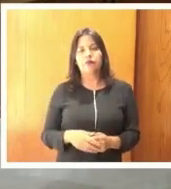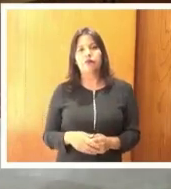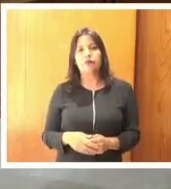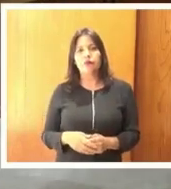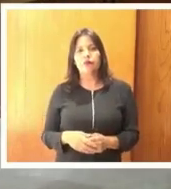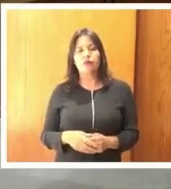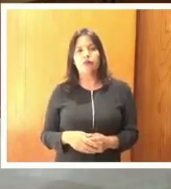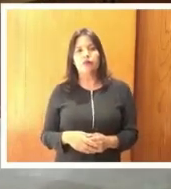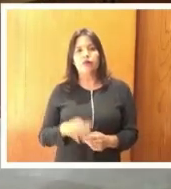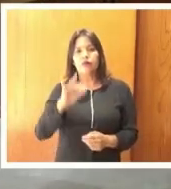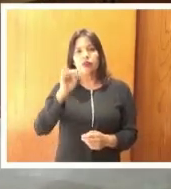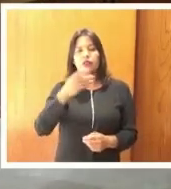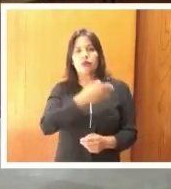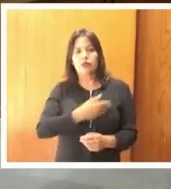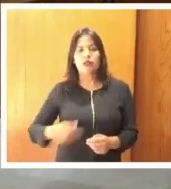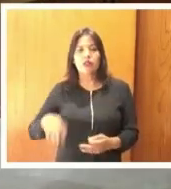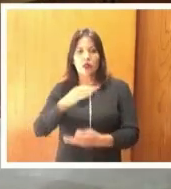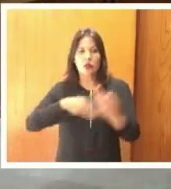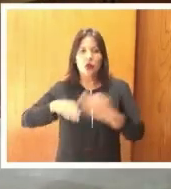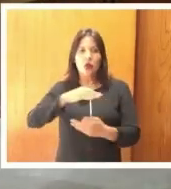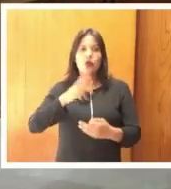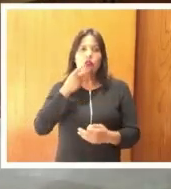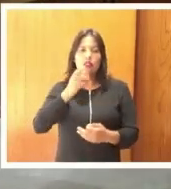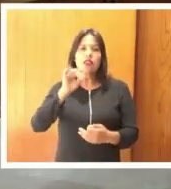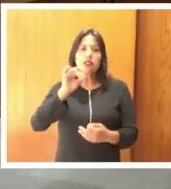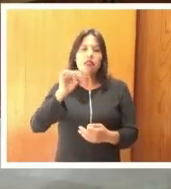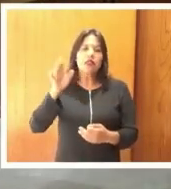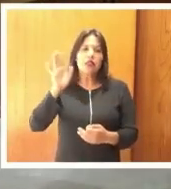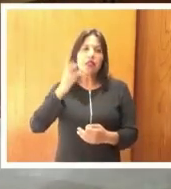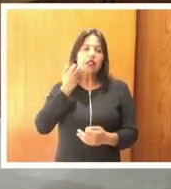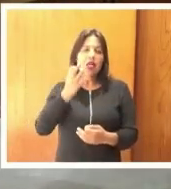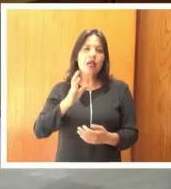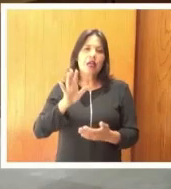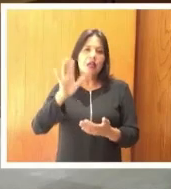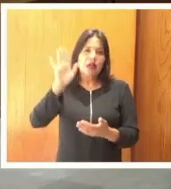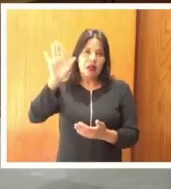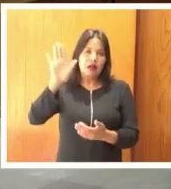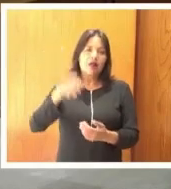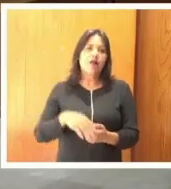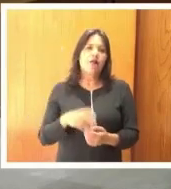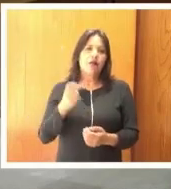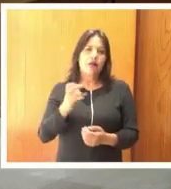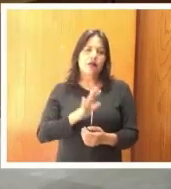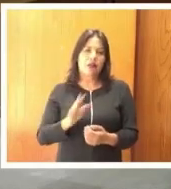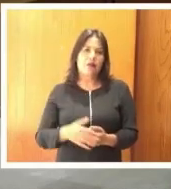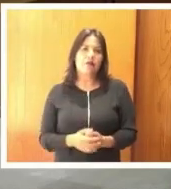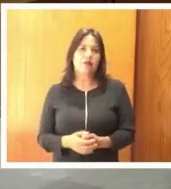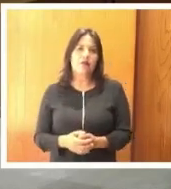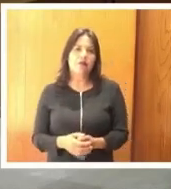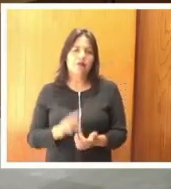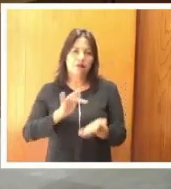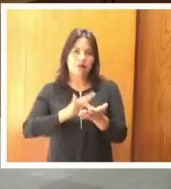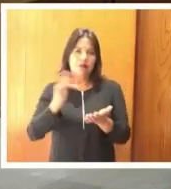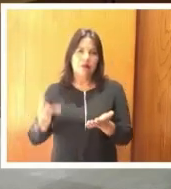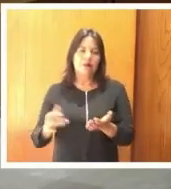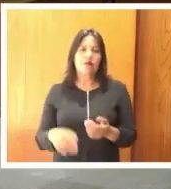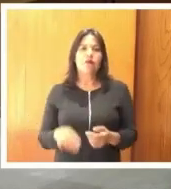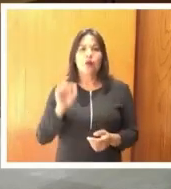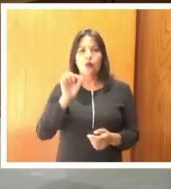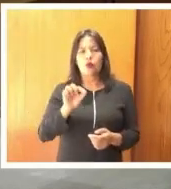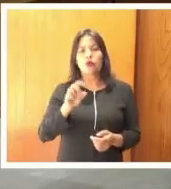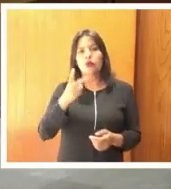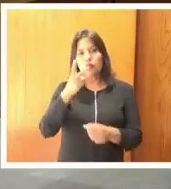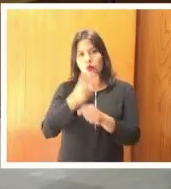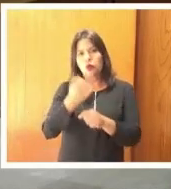Comisionado presidente, se aprueban por unanimidad de votos las acumulaciones de los recursos de revisión propuestas en esta sesión. Gracias, secretario. Los puntos segundo y